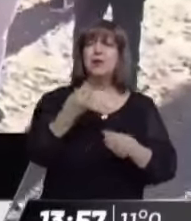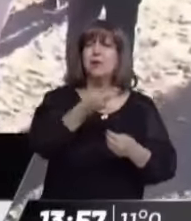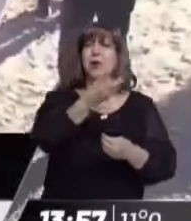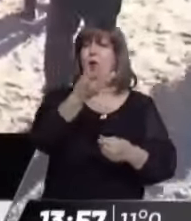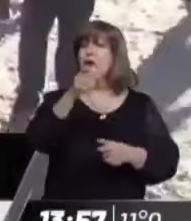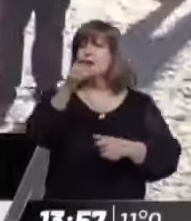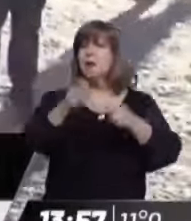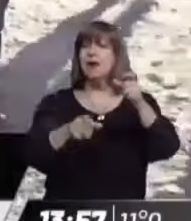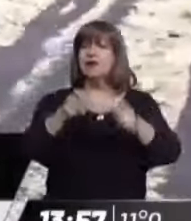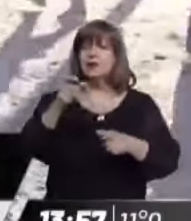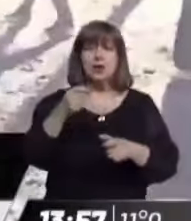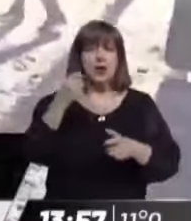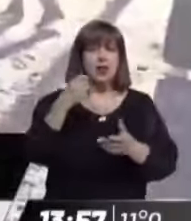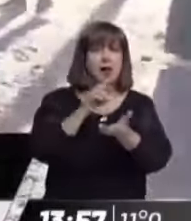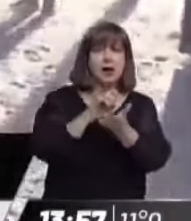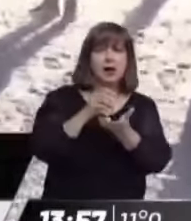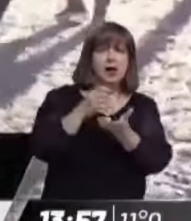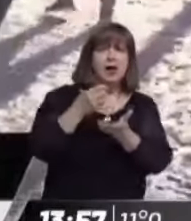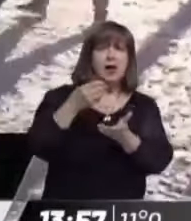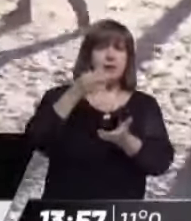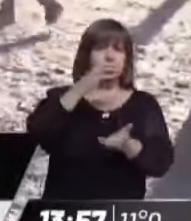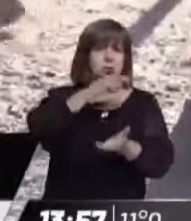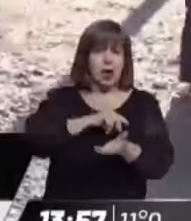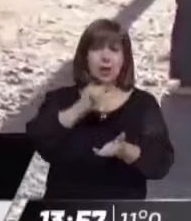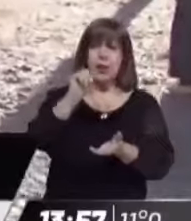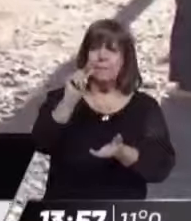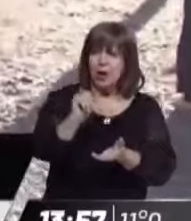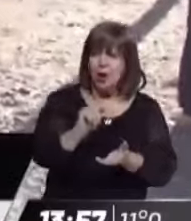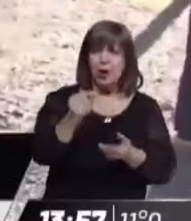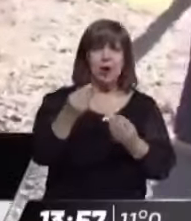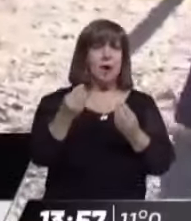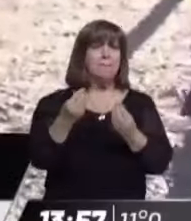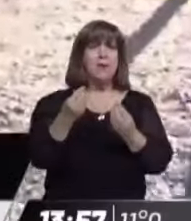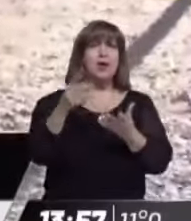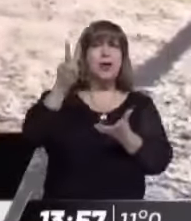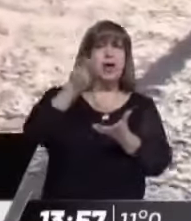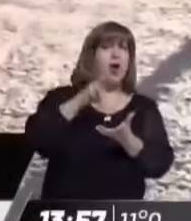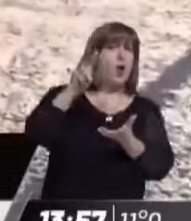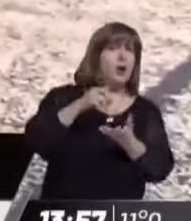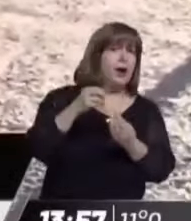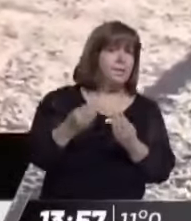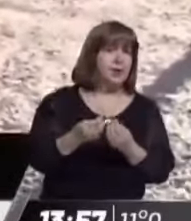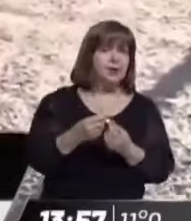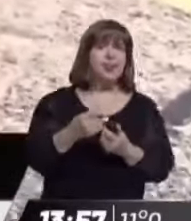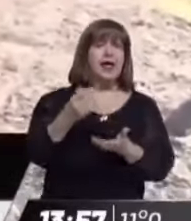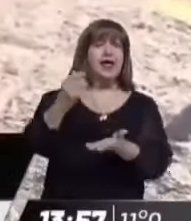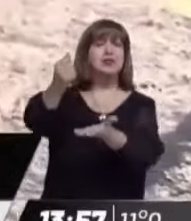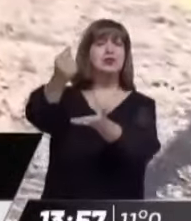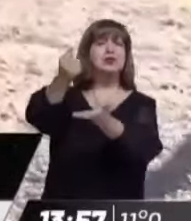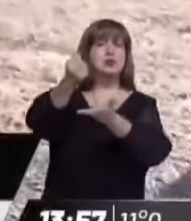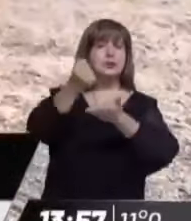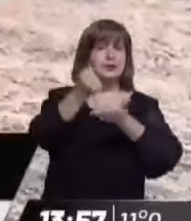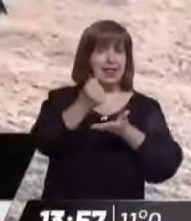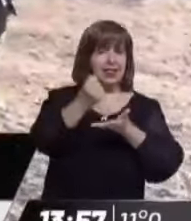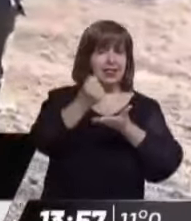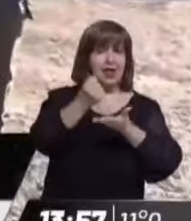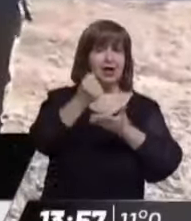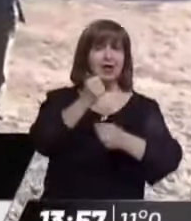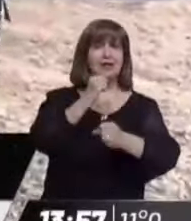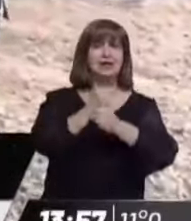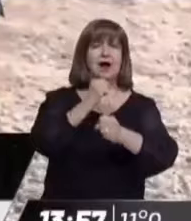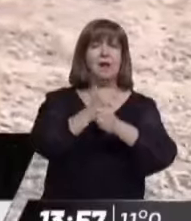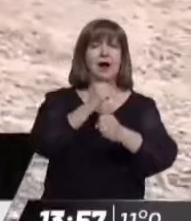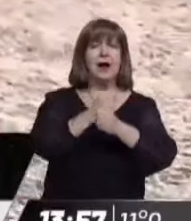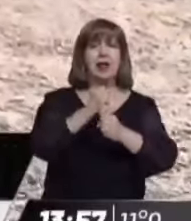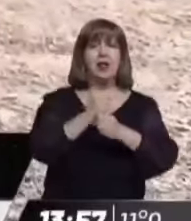quedaron sin este ayuda del gobierno Nacional de cuánto era Y por qué se cobraba este subsidio se cobra lo cobran los trabajadores